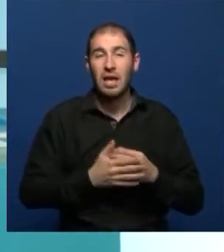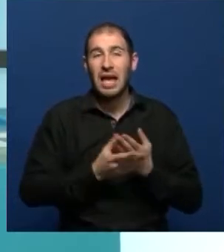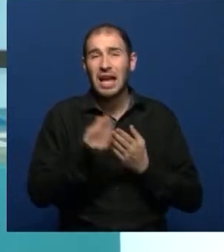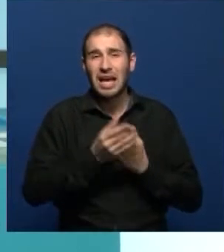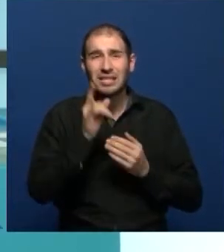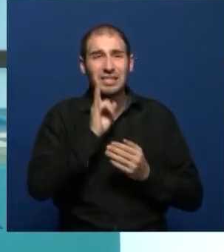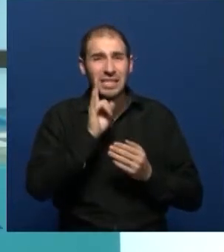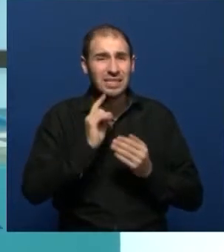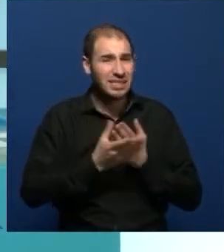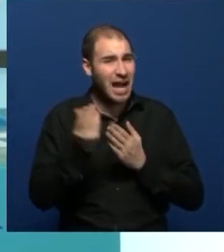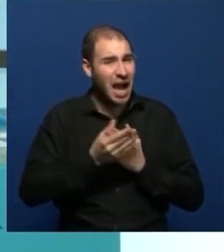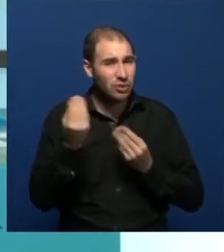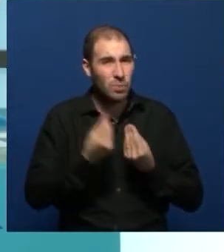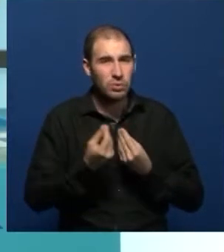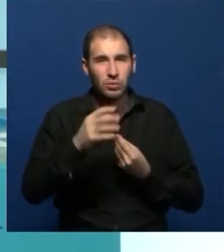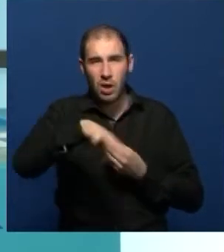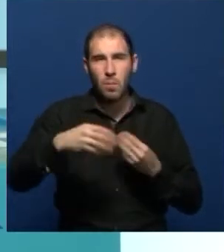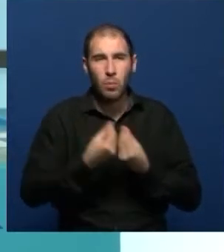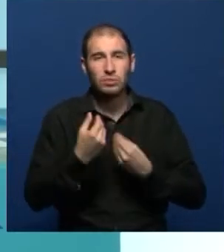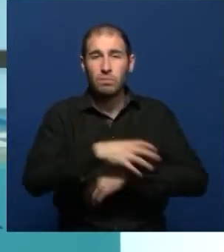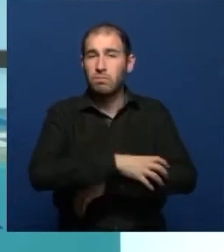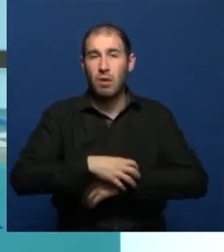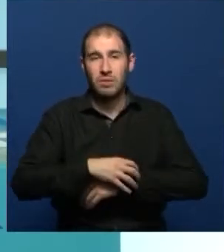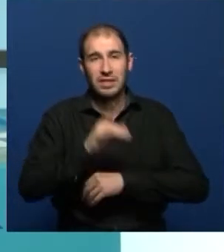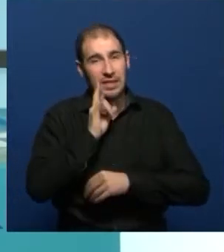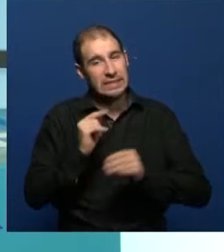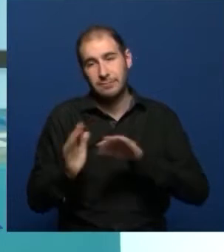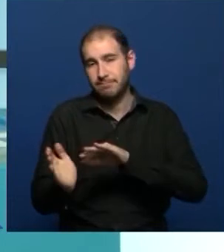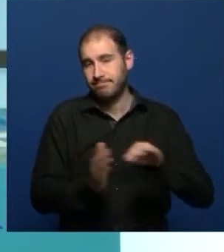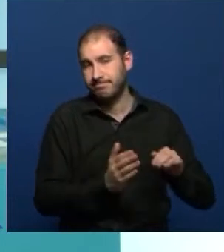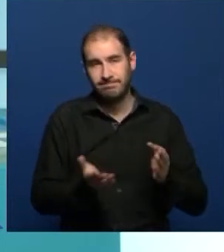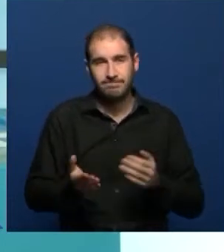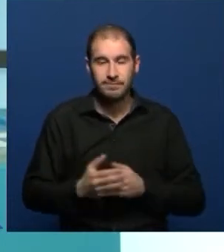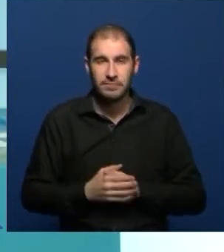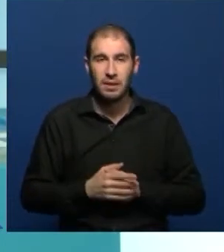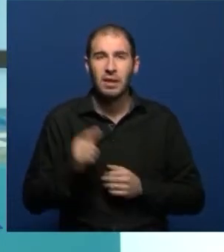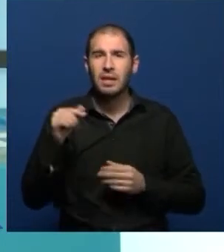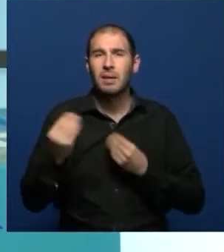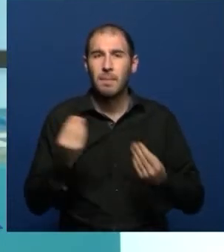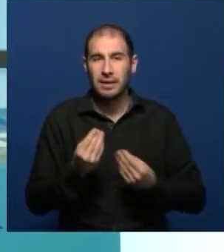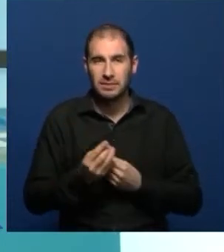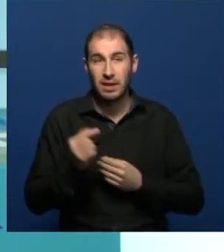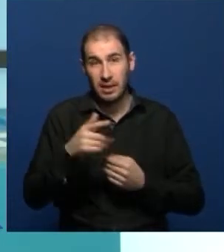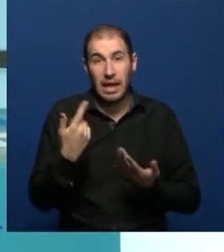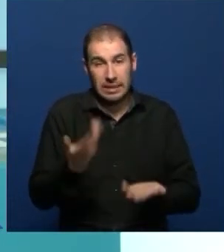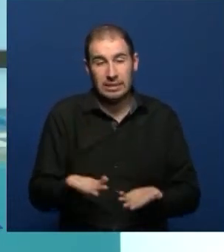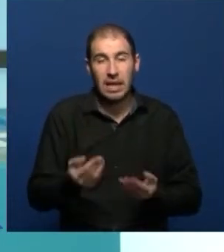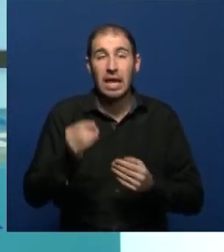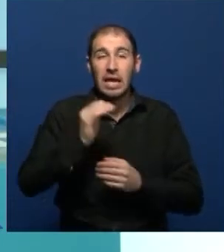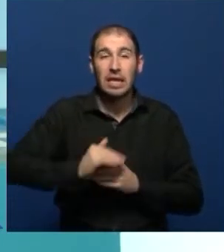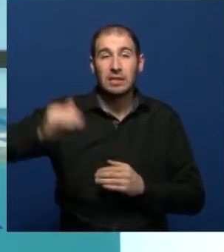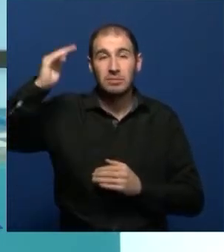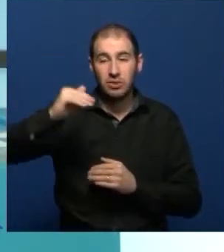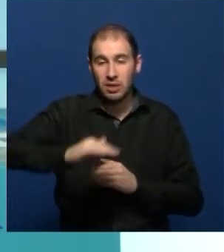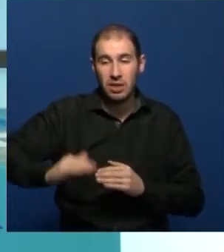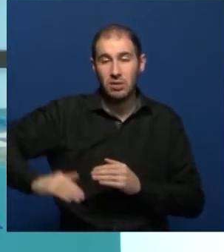de la leche ha hecho que muchos sectores humildes eviten esas compras. Bueno, lo que está pasando es precisamente eso, ¿no? Que el crecimiento de los